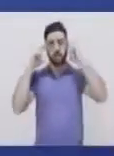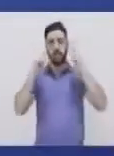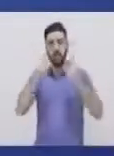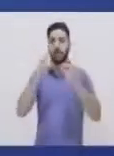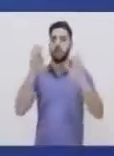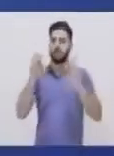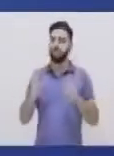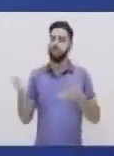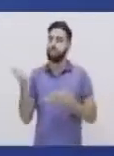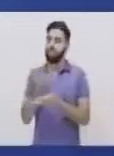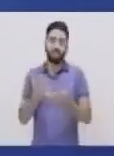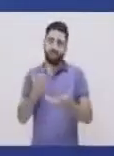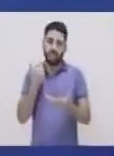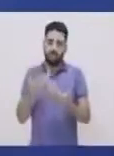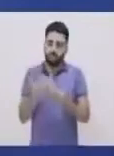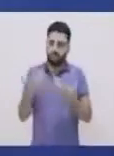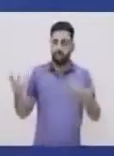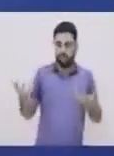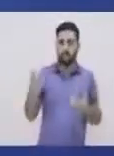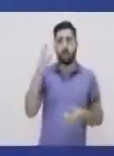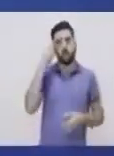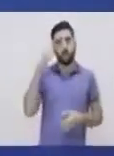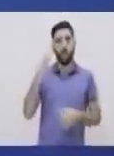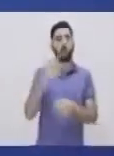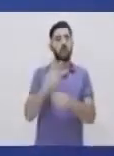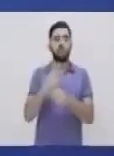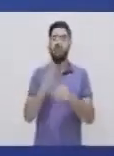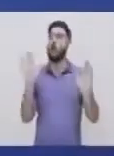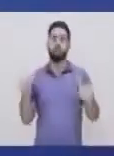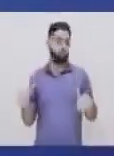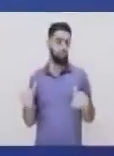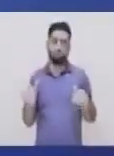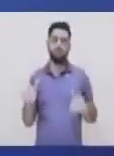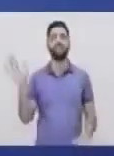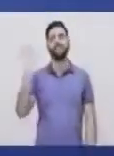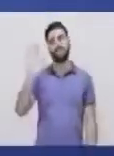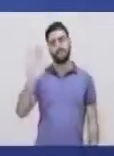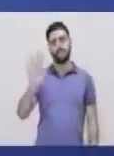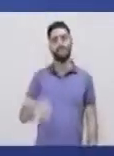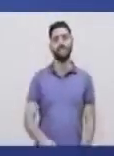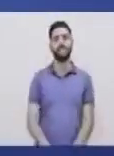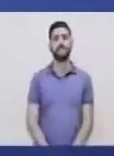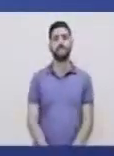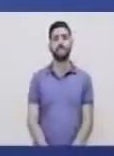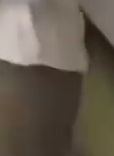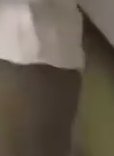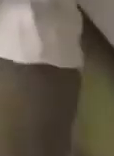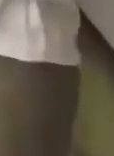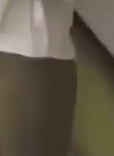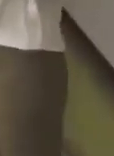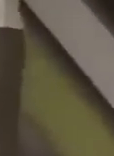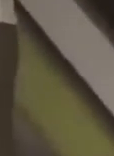mantén el distanciamiento social. Recuerda, a Guatemala nada la detiene. Adiós.